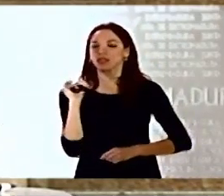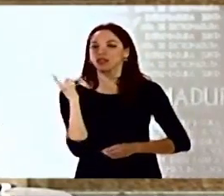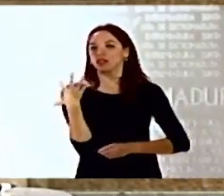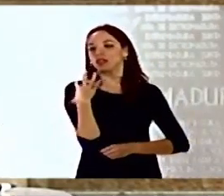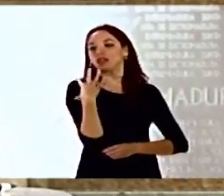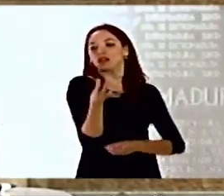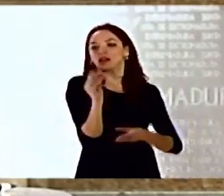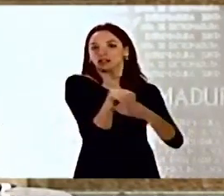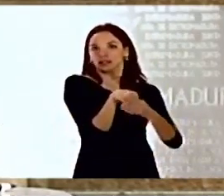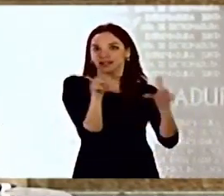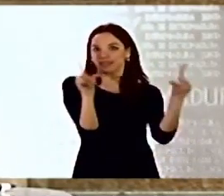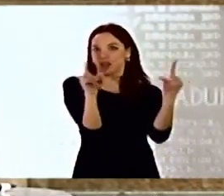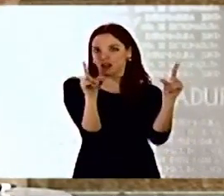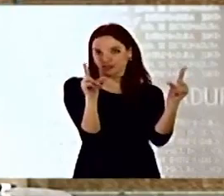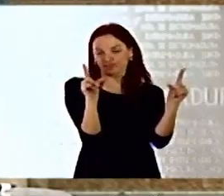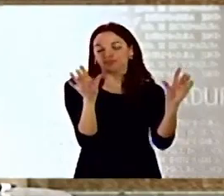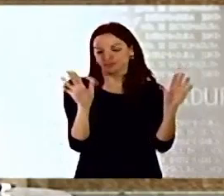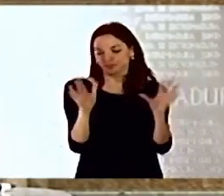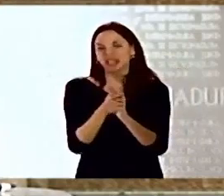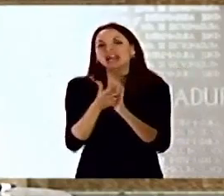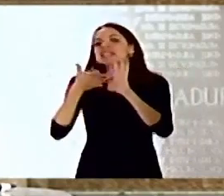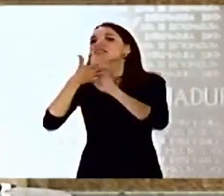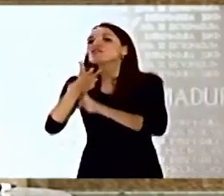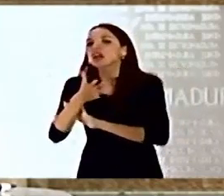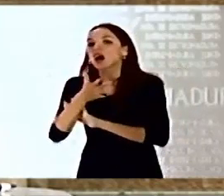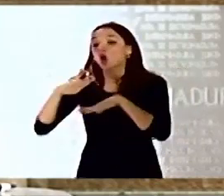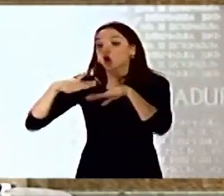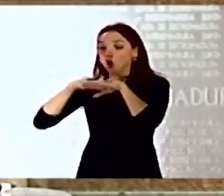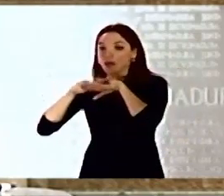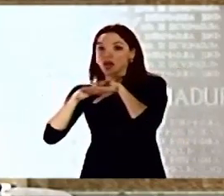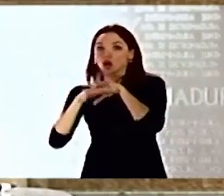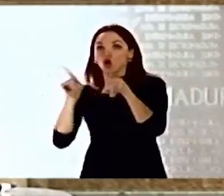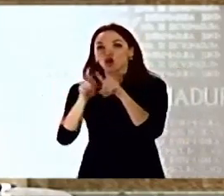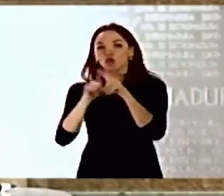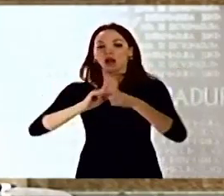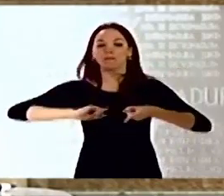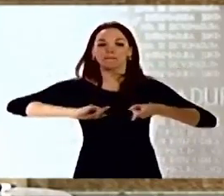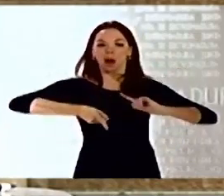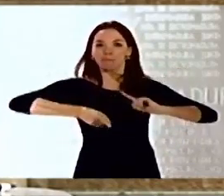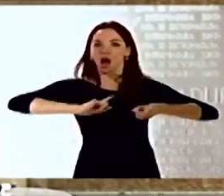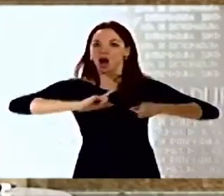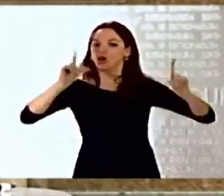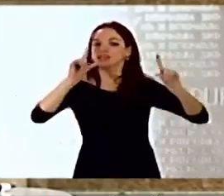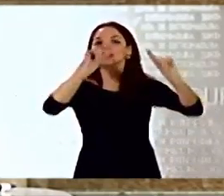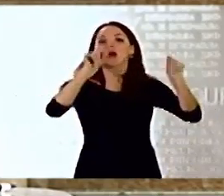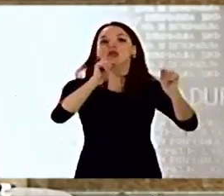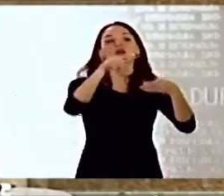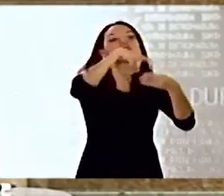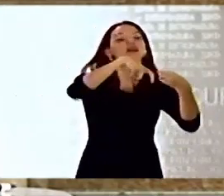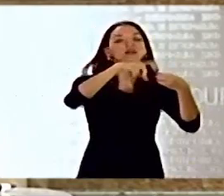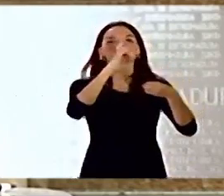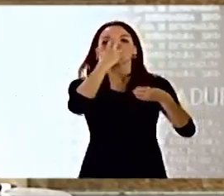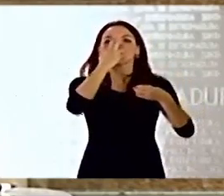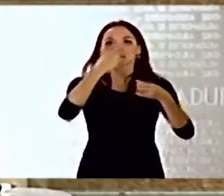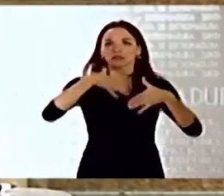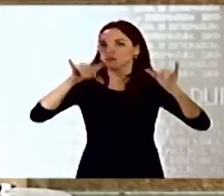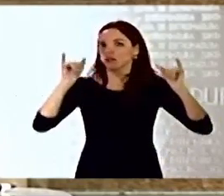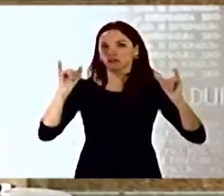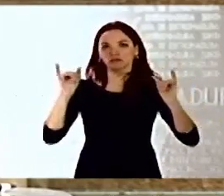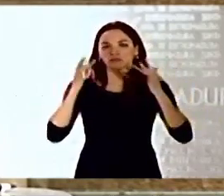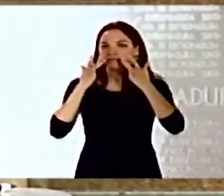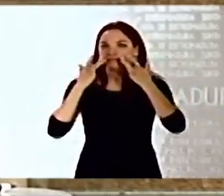Gobierno que no está ingiriendo en Canal Extremadura, que no está marcando la línea editorial y que sí